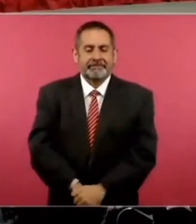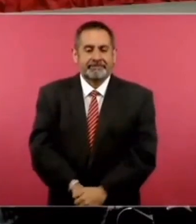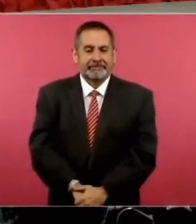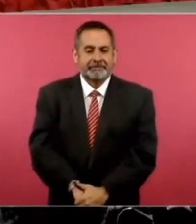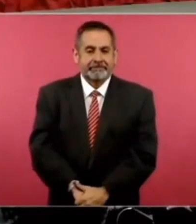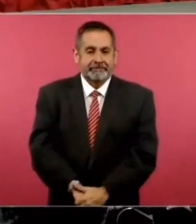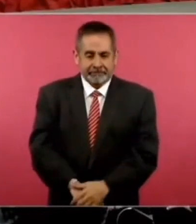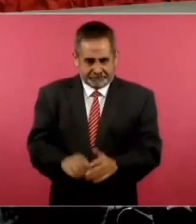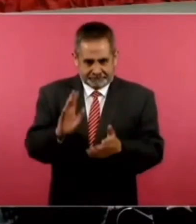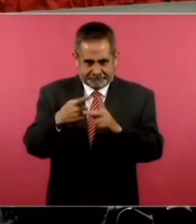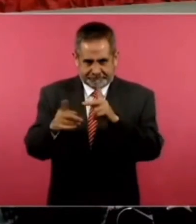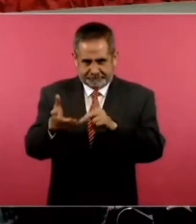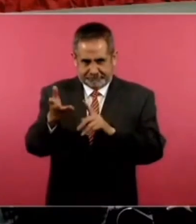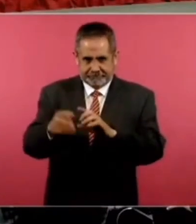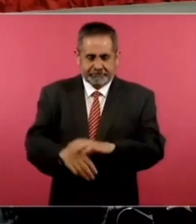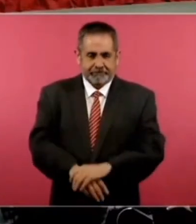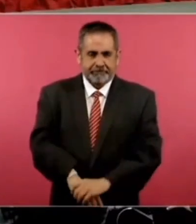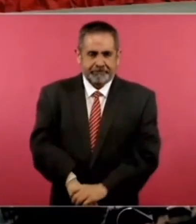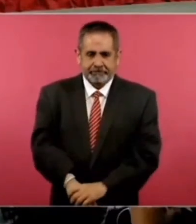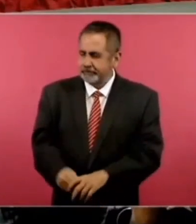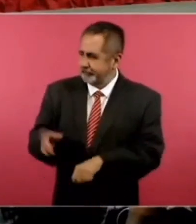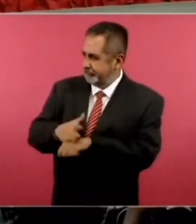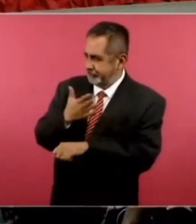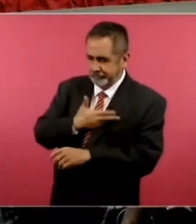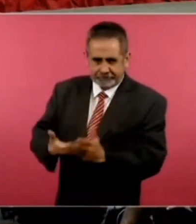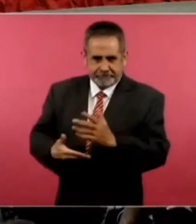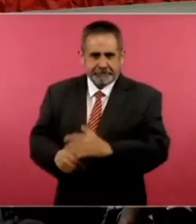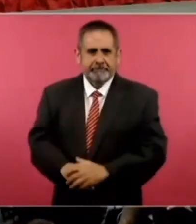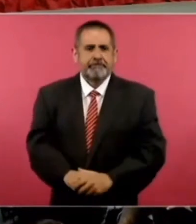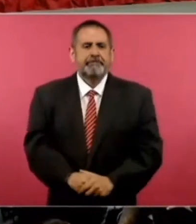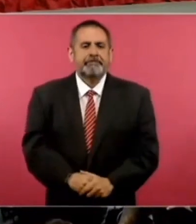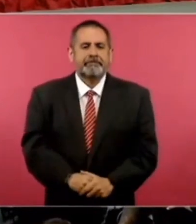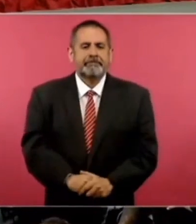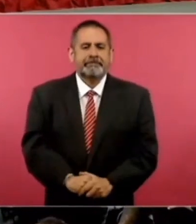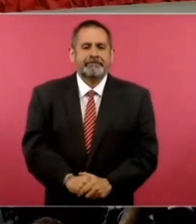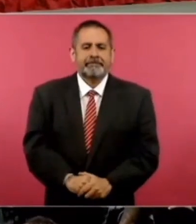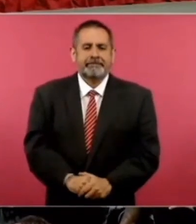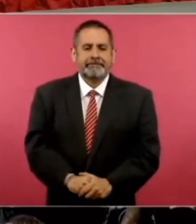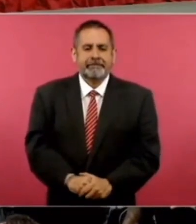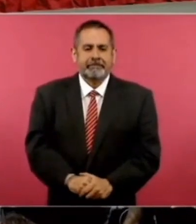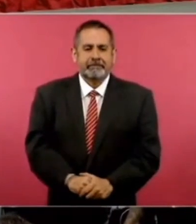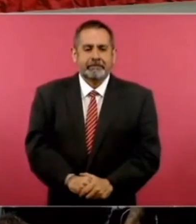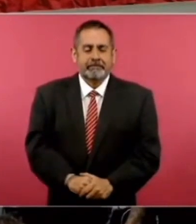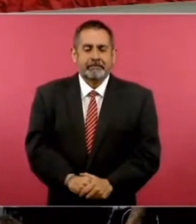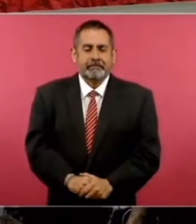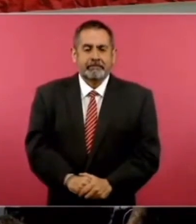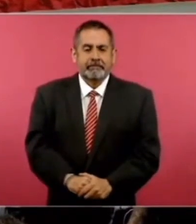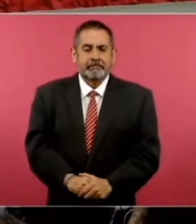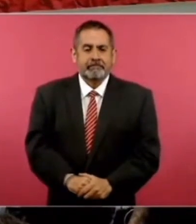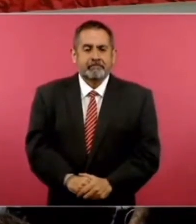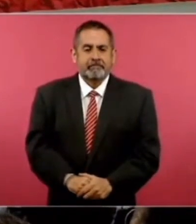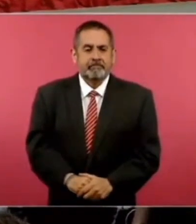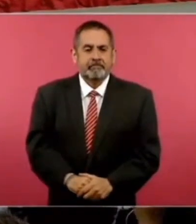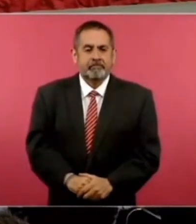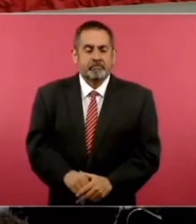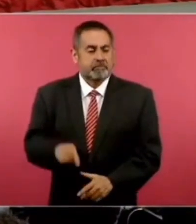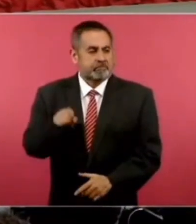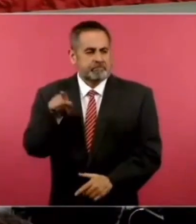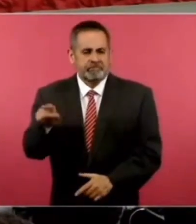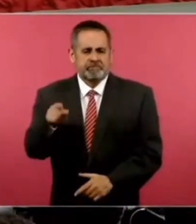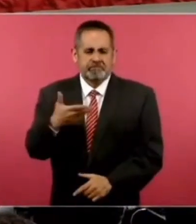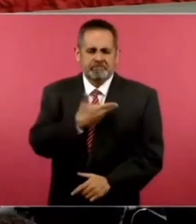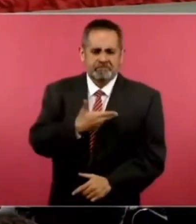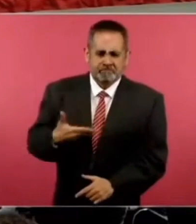Ahí está. Con su permiso, presidente, voy a leer el texto. El presidente no se había